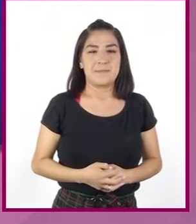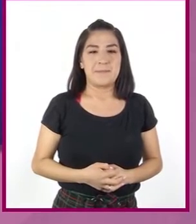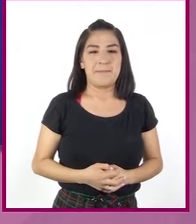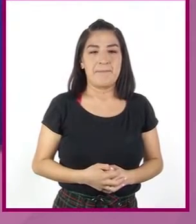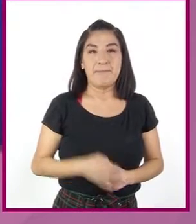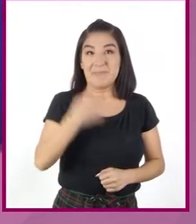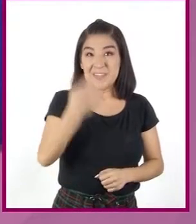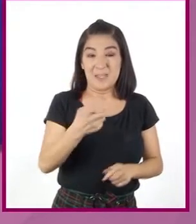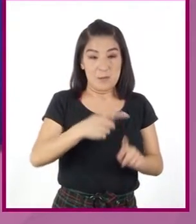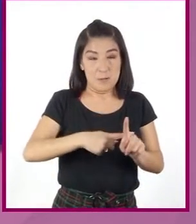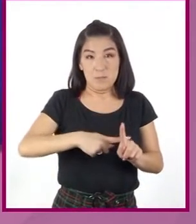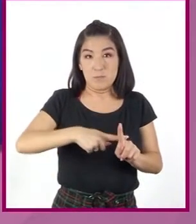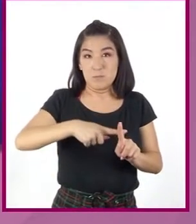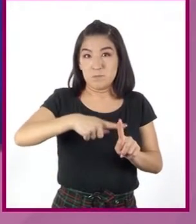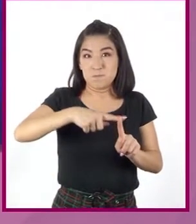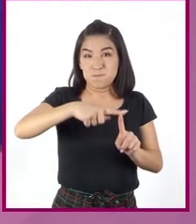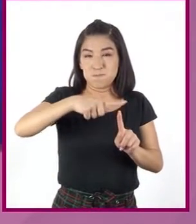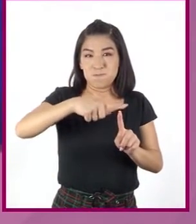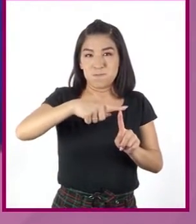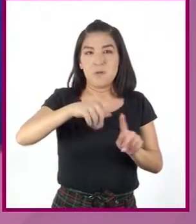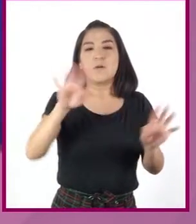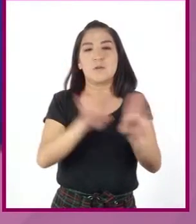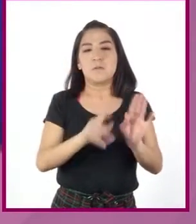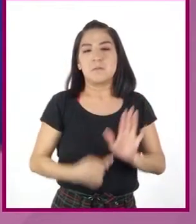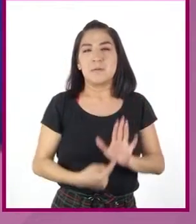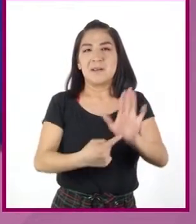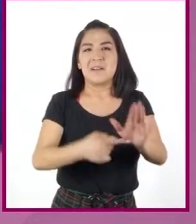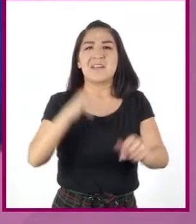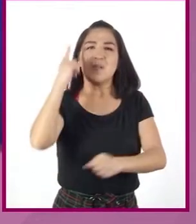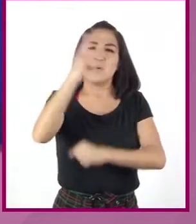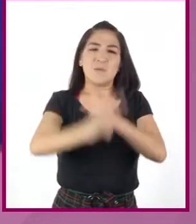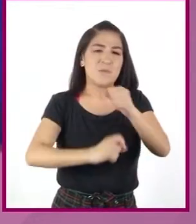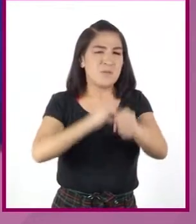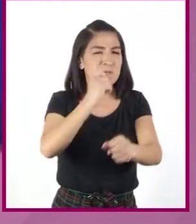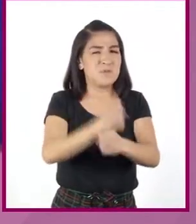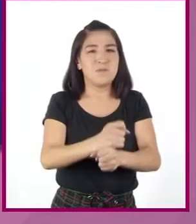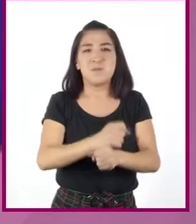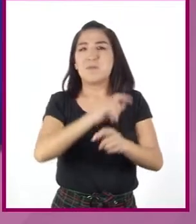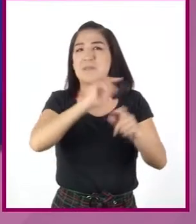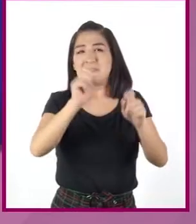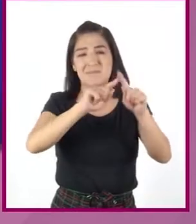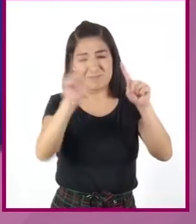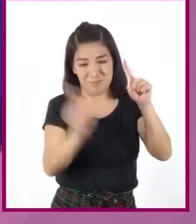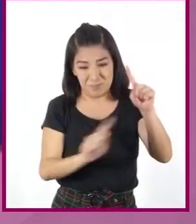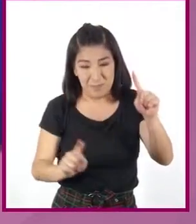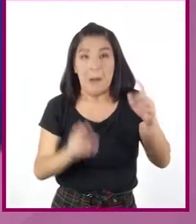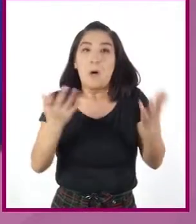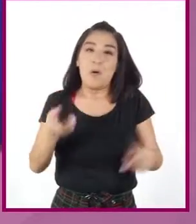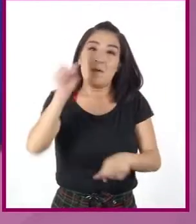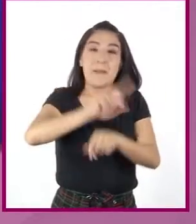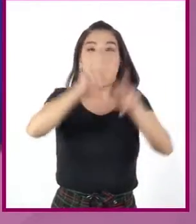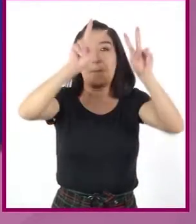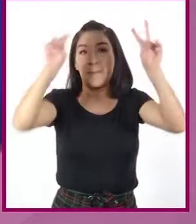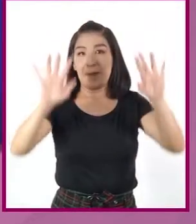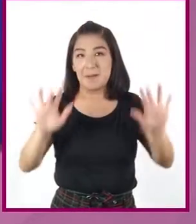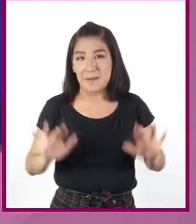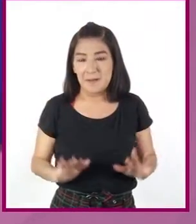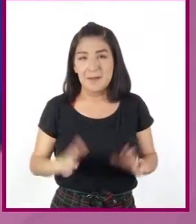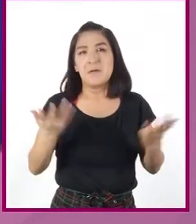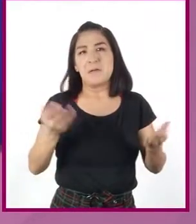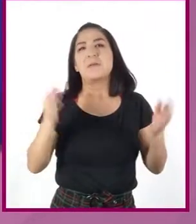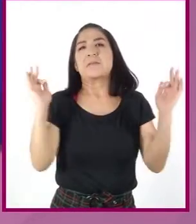Aquí las precipitaciones pueden presentarse durante todo el año o solo en verano o en invierno.